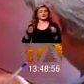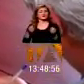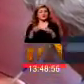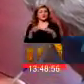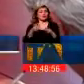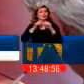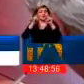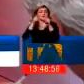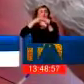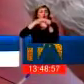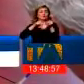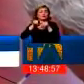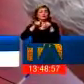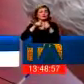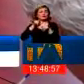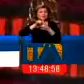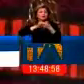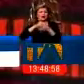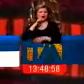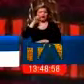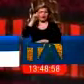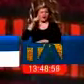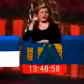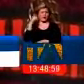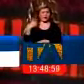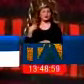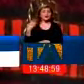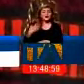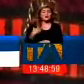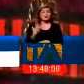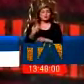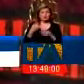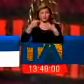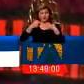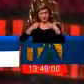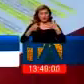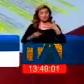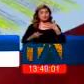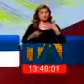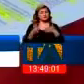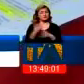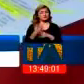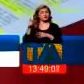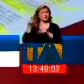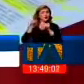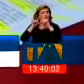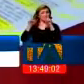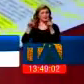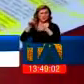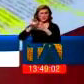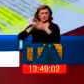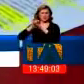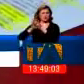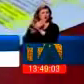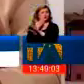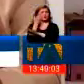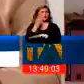de este concurso han sentado por escrito su reclamo precisamente por las condiciones en que el consorcio obtuvo el